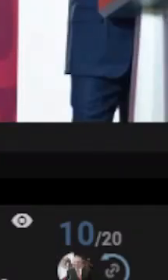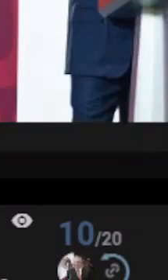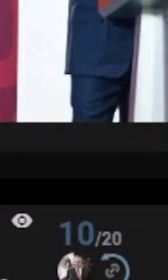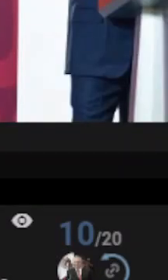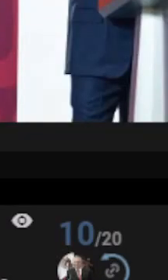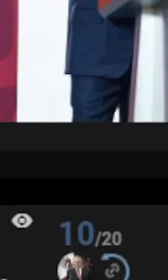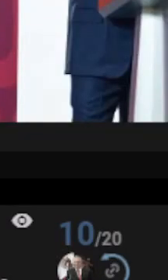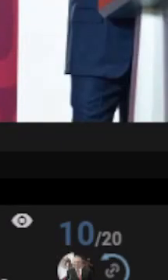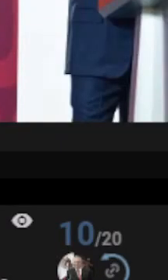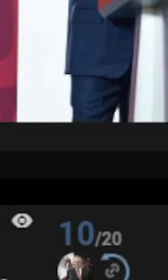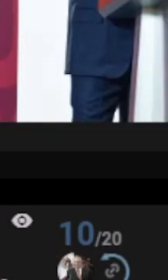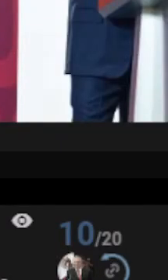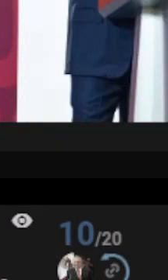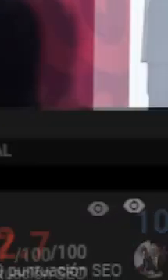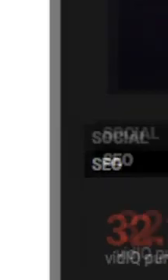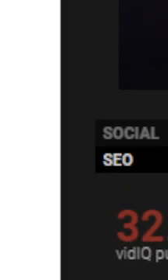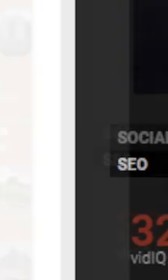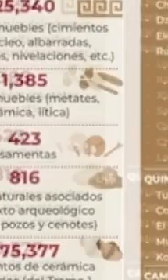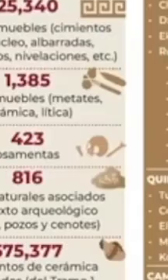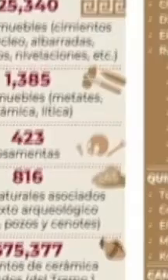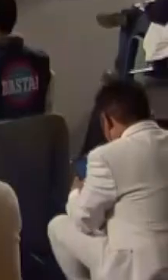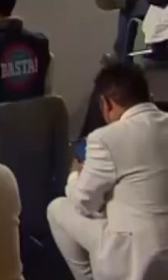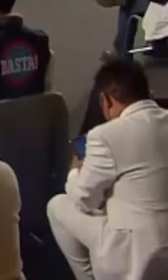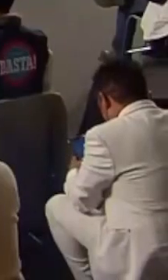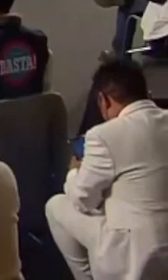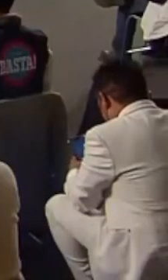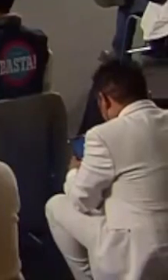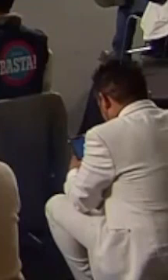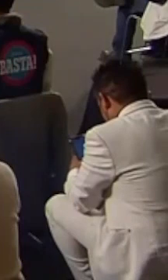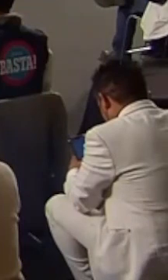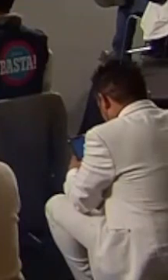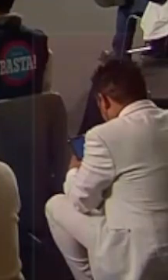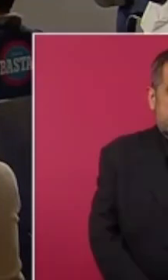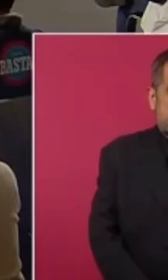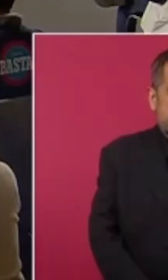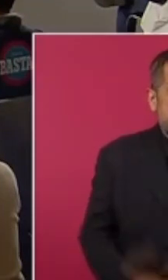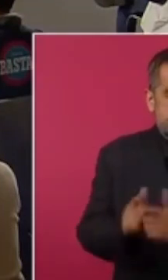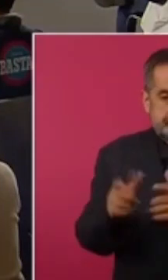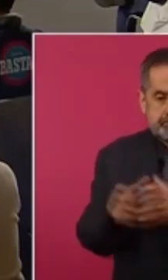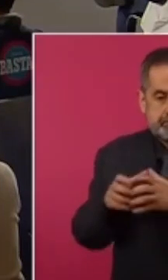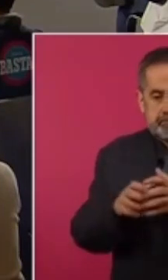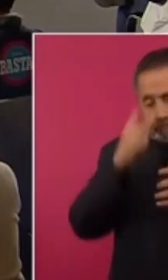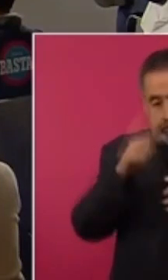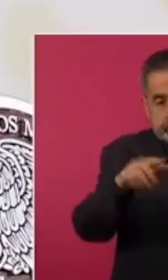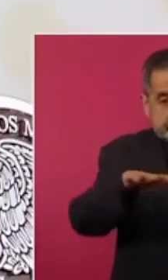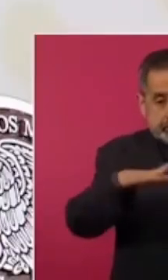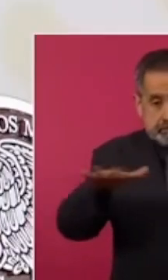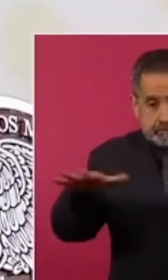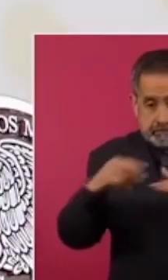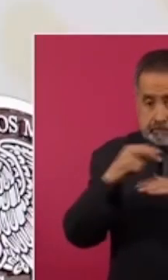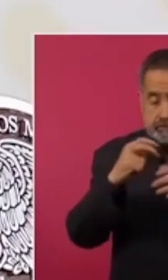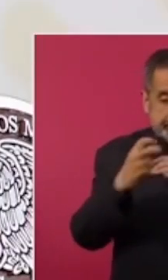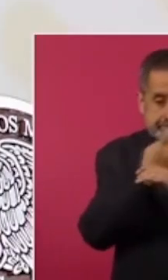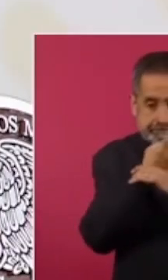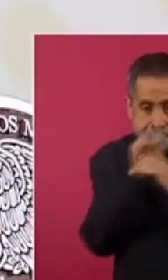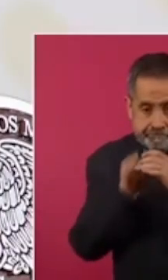implica temas delicados de ingeniería. Esta cuadrilla de salvamento subacuático está trabajando en cavernas,